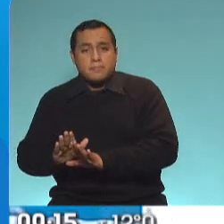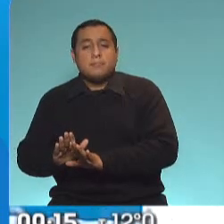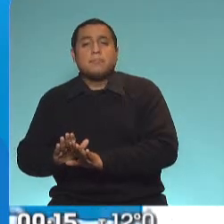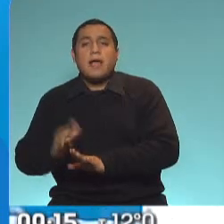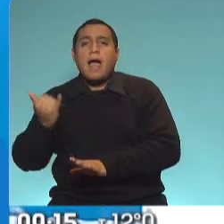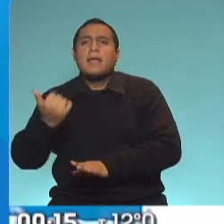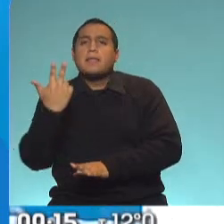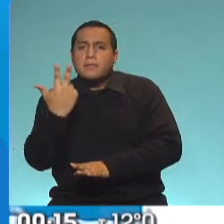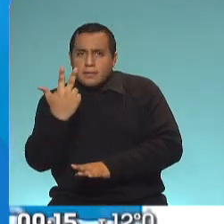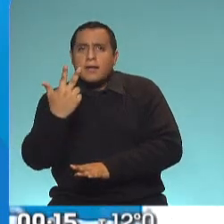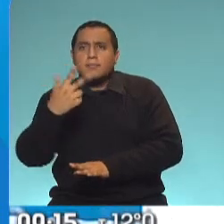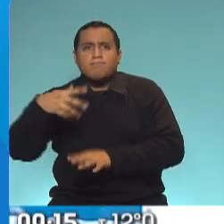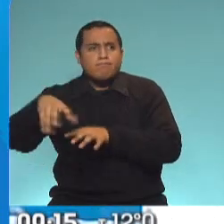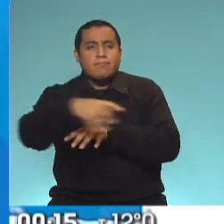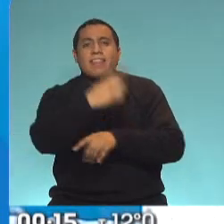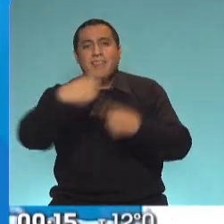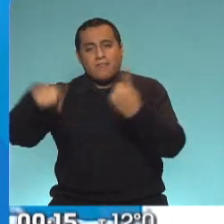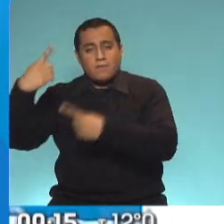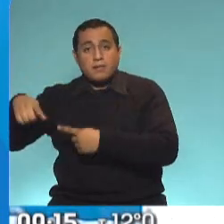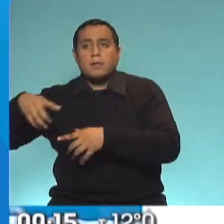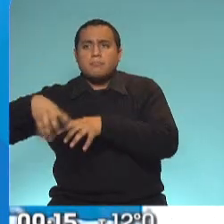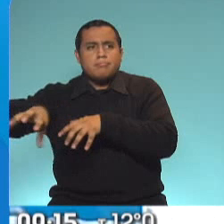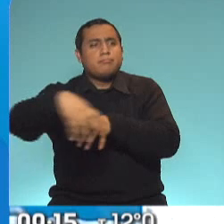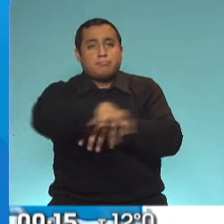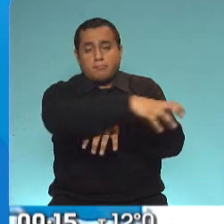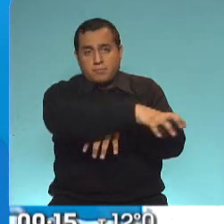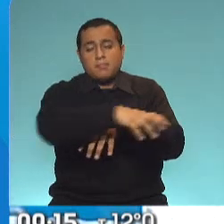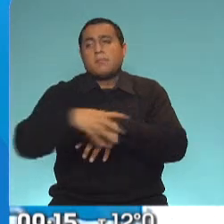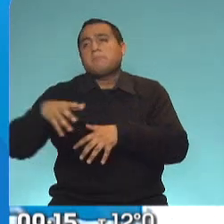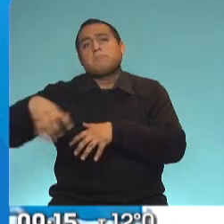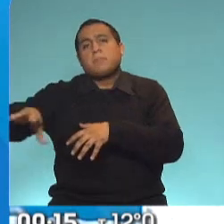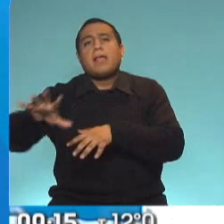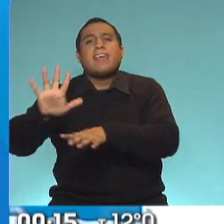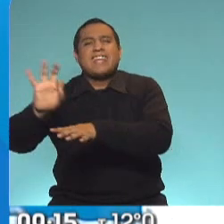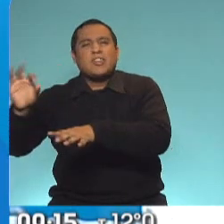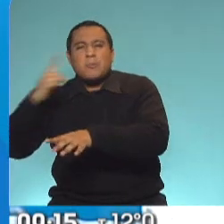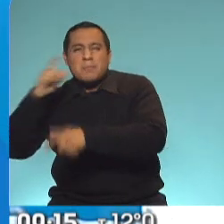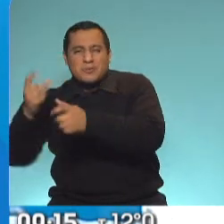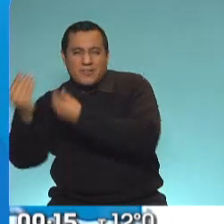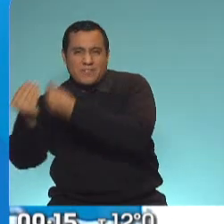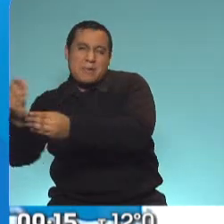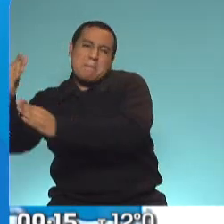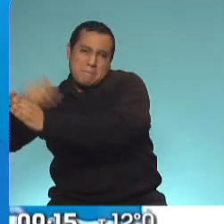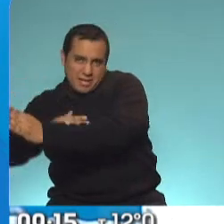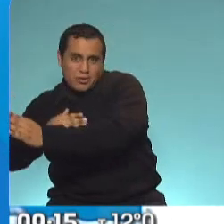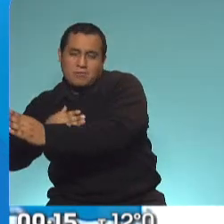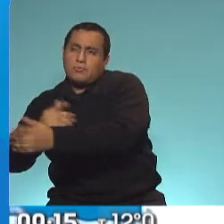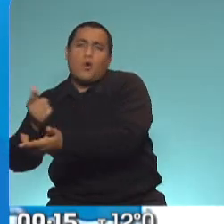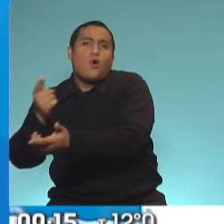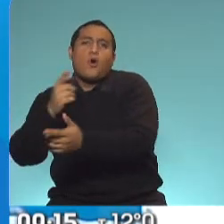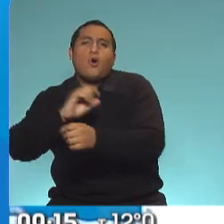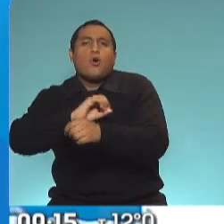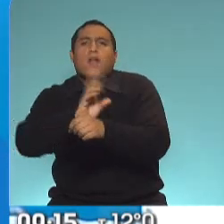escenarios muy diferentes en todo el país. Las jurisdicciones que tienen menos de 500.000 habitantes, que no tienen casos o que